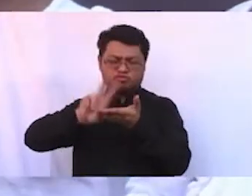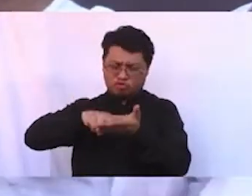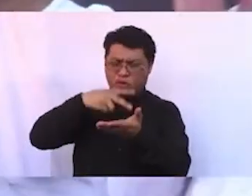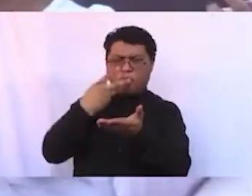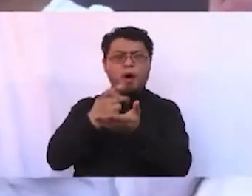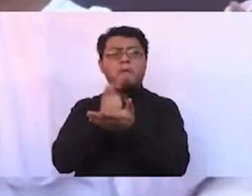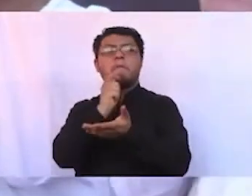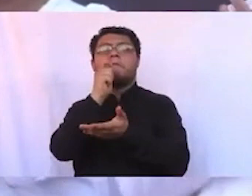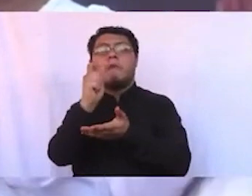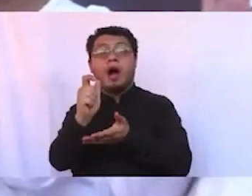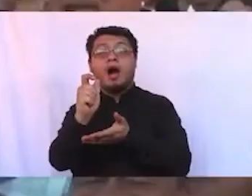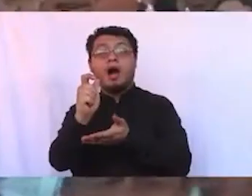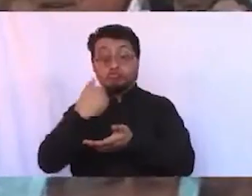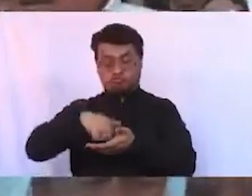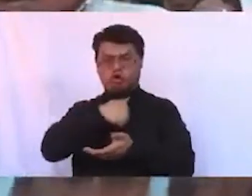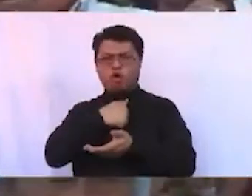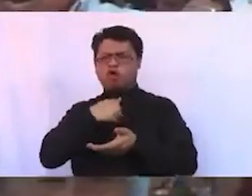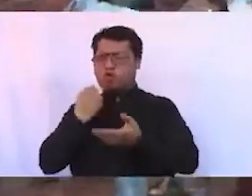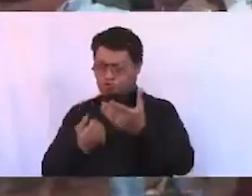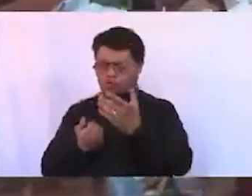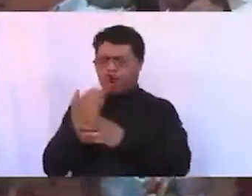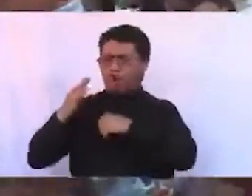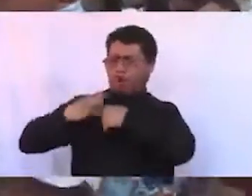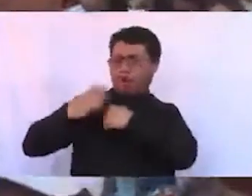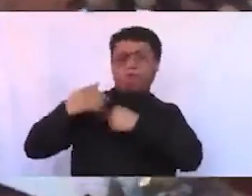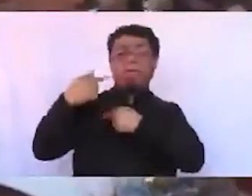vamos a llegar a la presidencia de la república